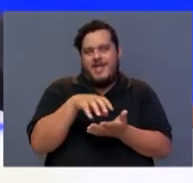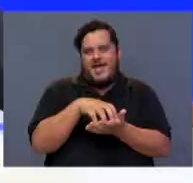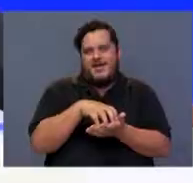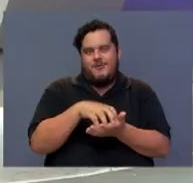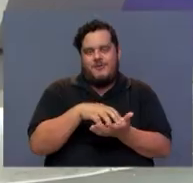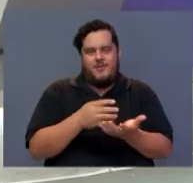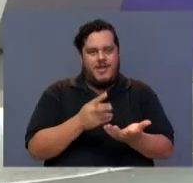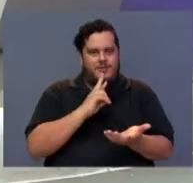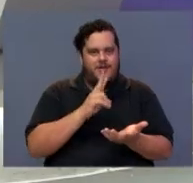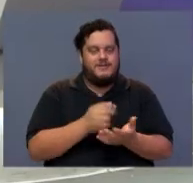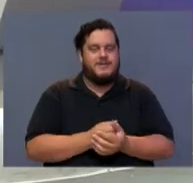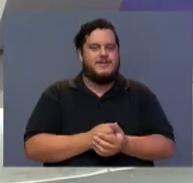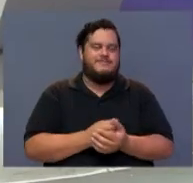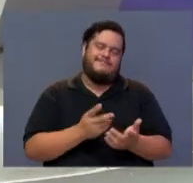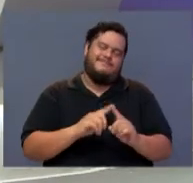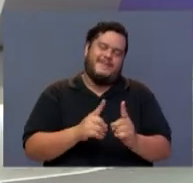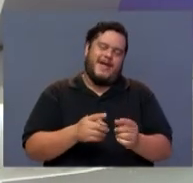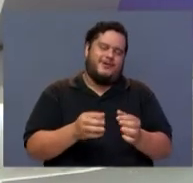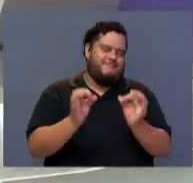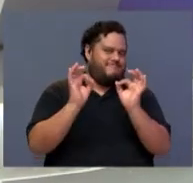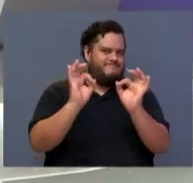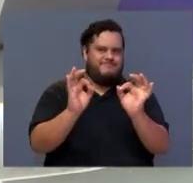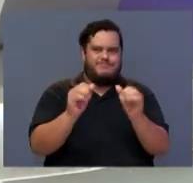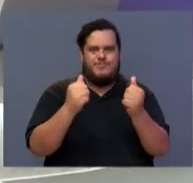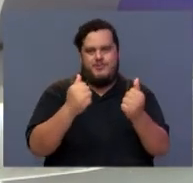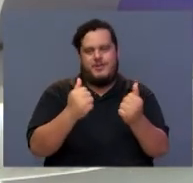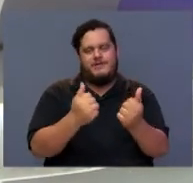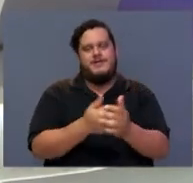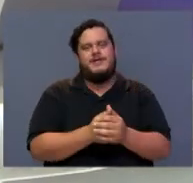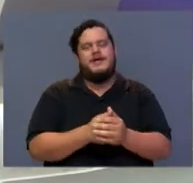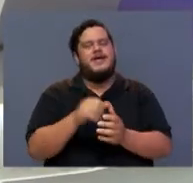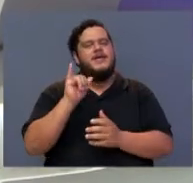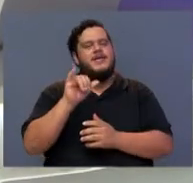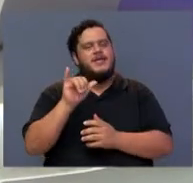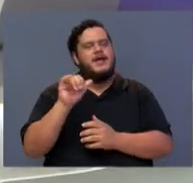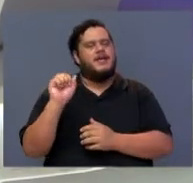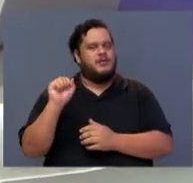¿verdad? Pura vida, Jan Scott, muchacho.